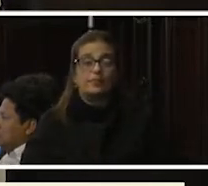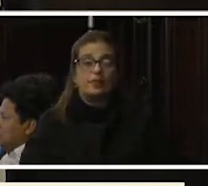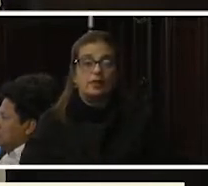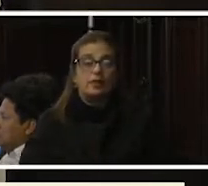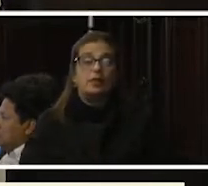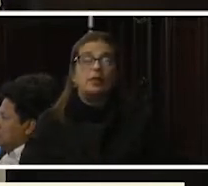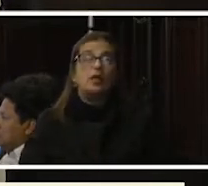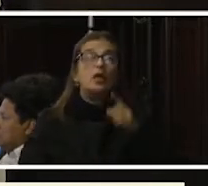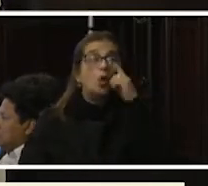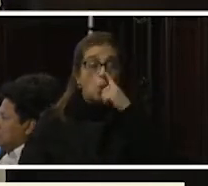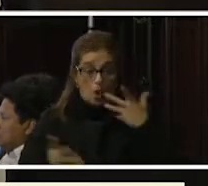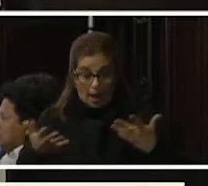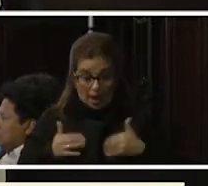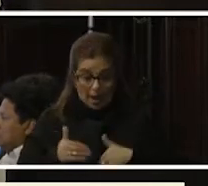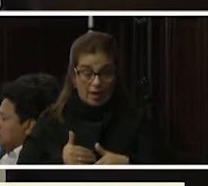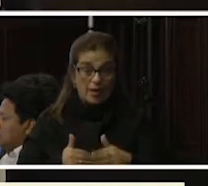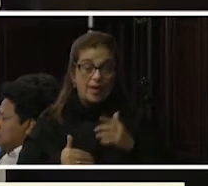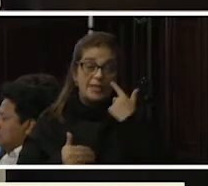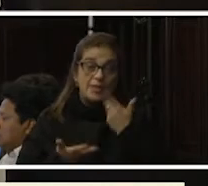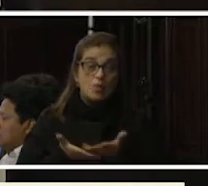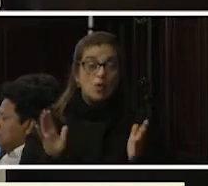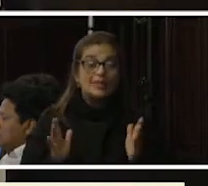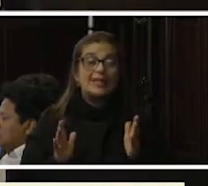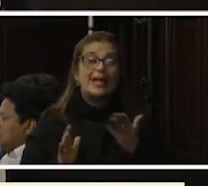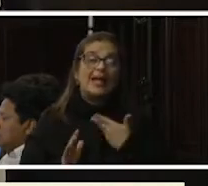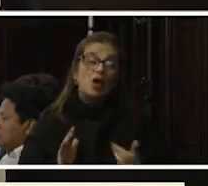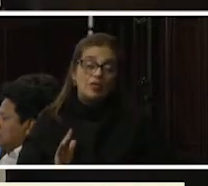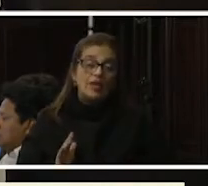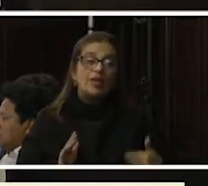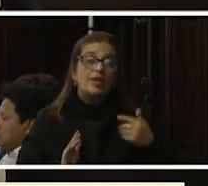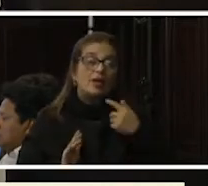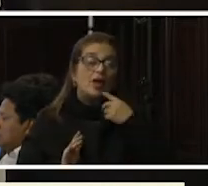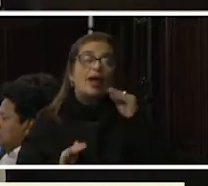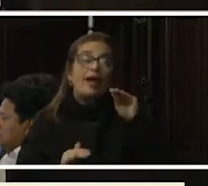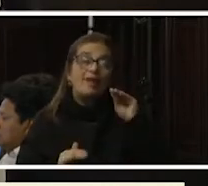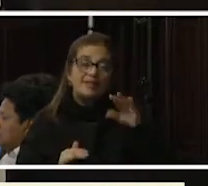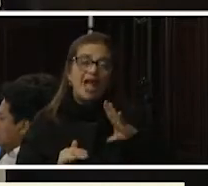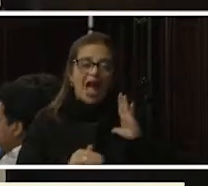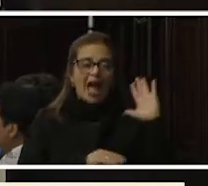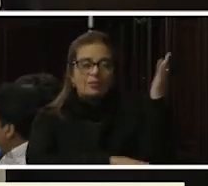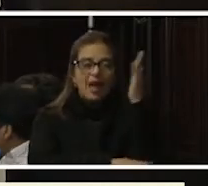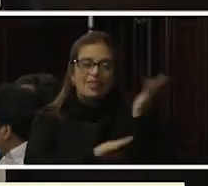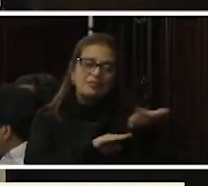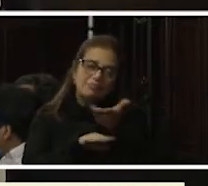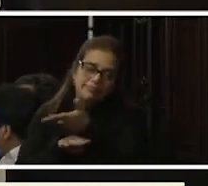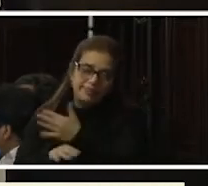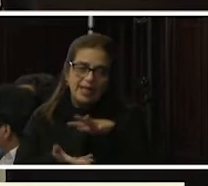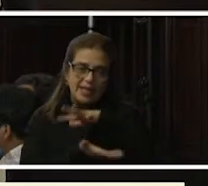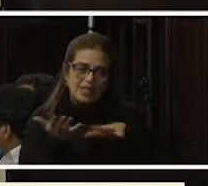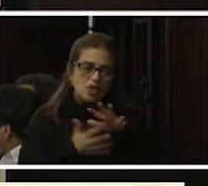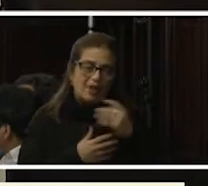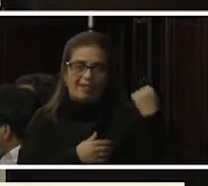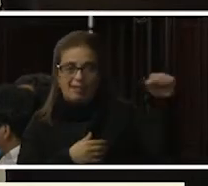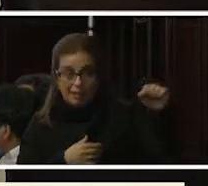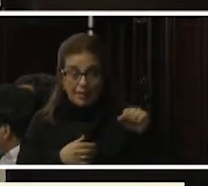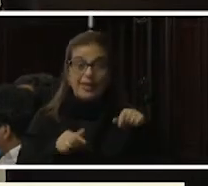En junio en este año se entregó en el Estado informe que indicó la presencia de los madereros ilegales en la zona intangible. El